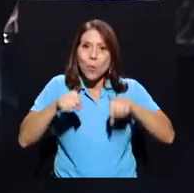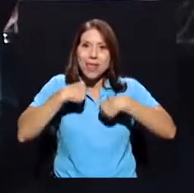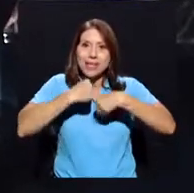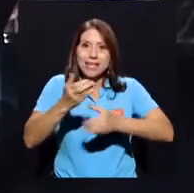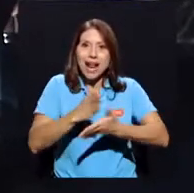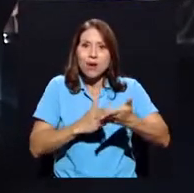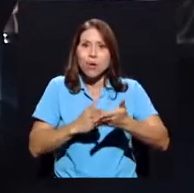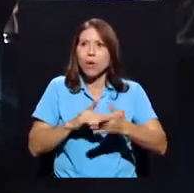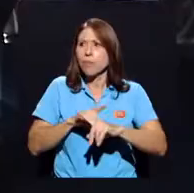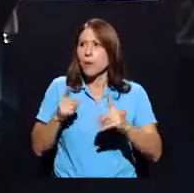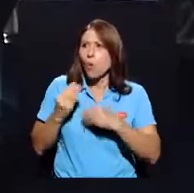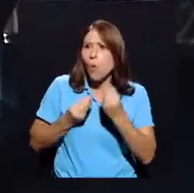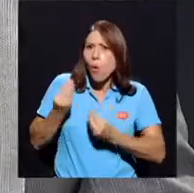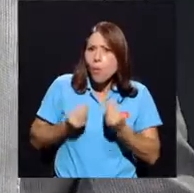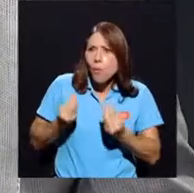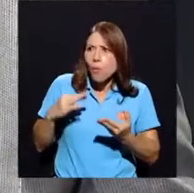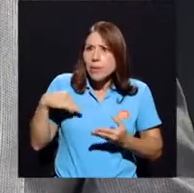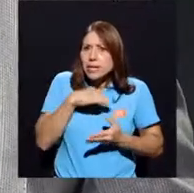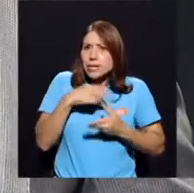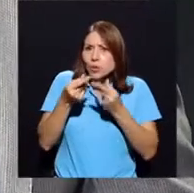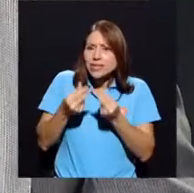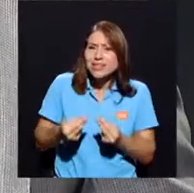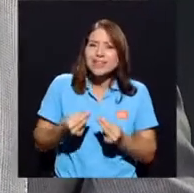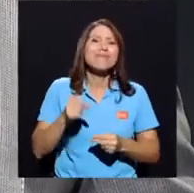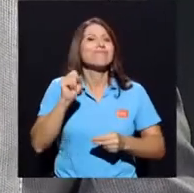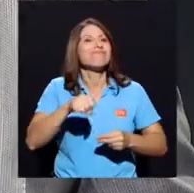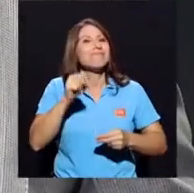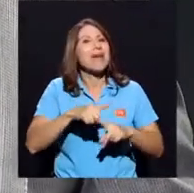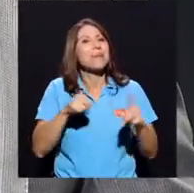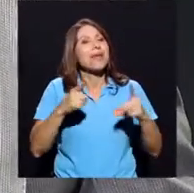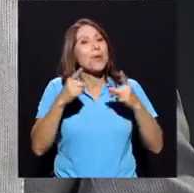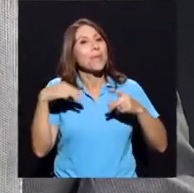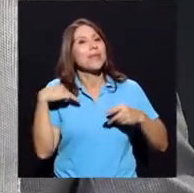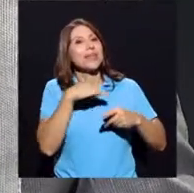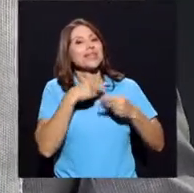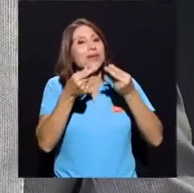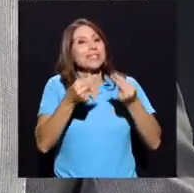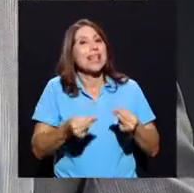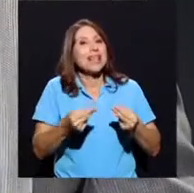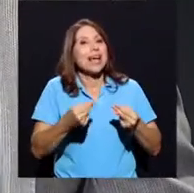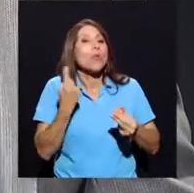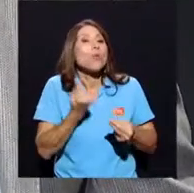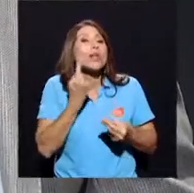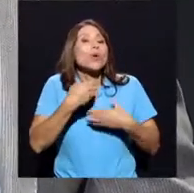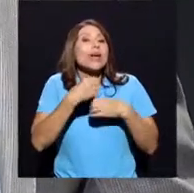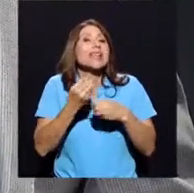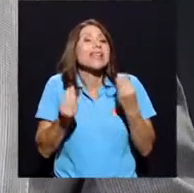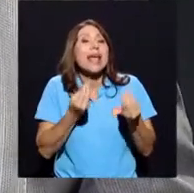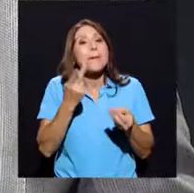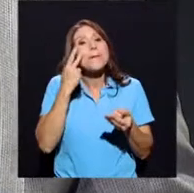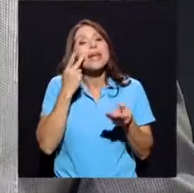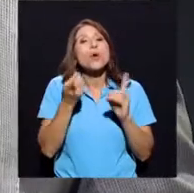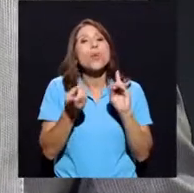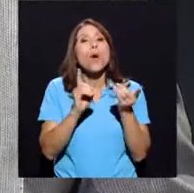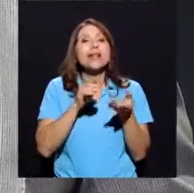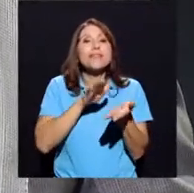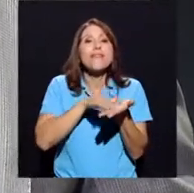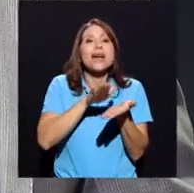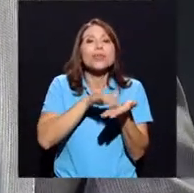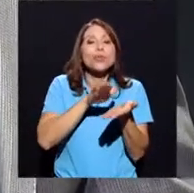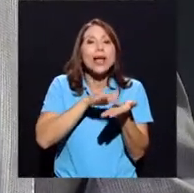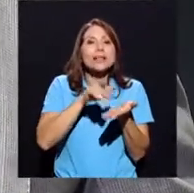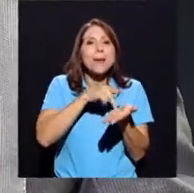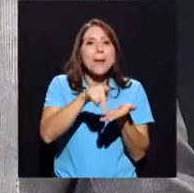administraciones y luego para esta administración de lo único que hace es ver cuáles facturas paga hoy y cuáles paga mañana porque en realidad tiene